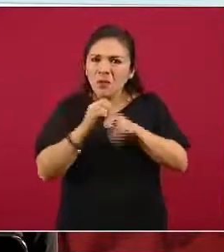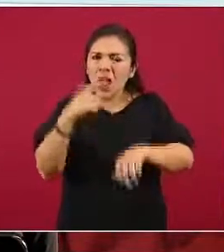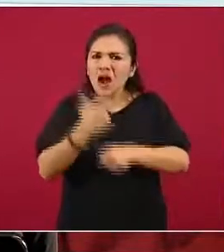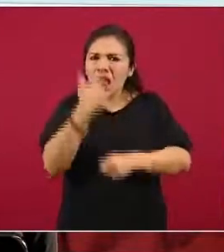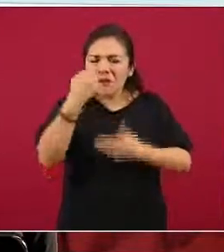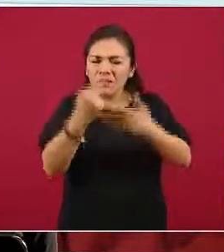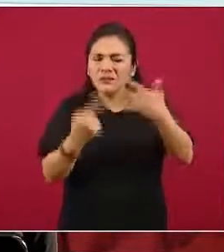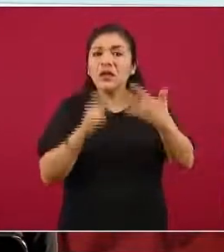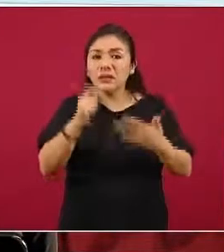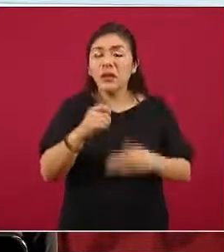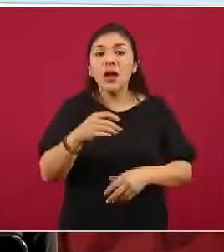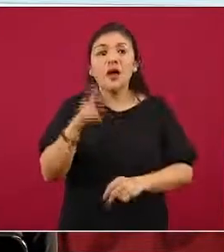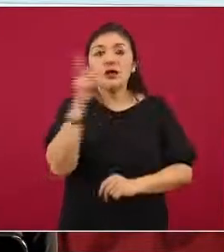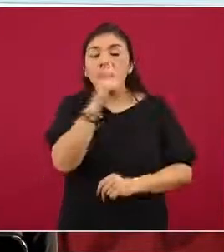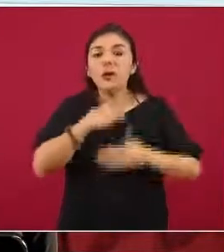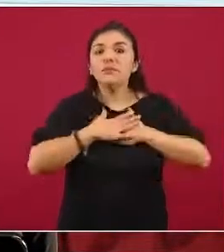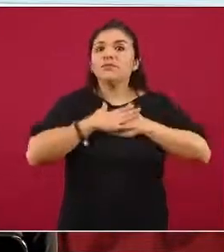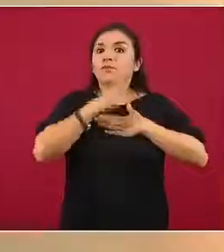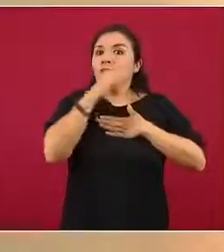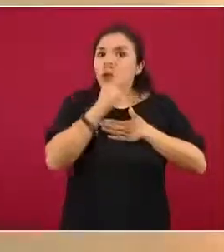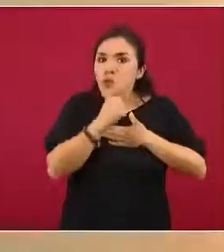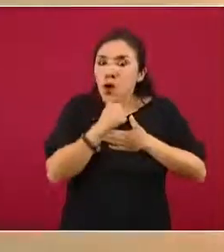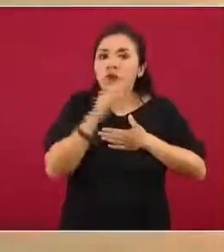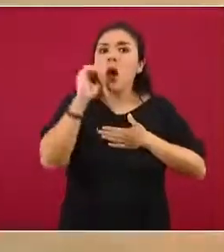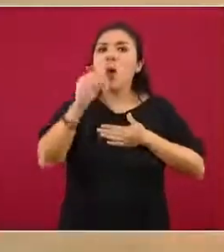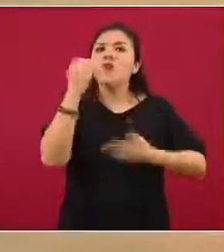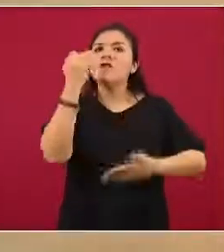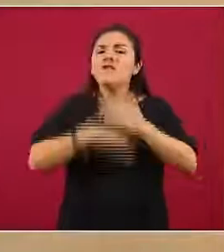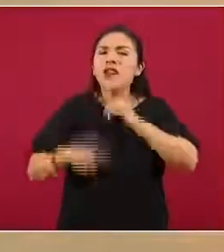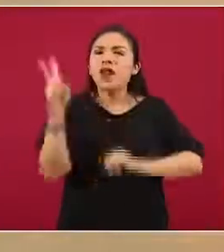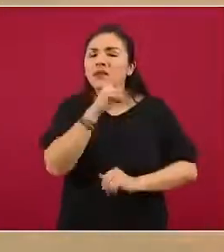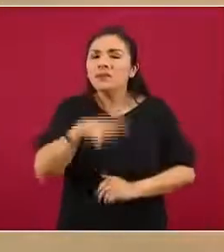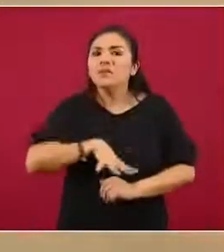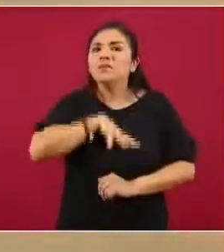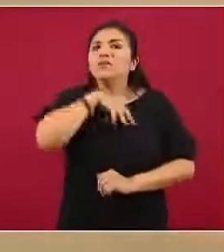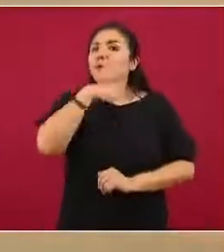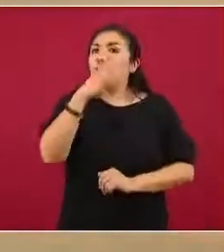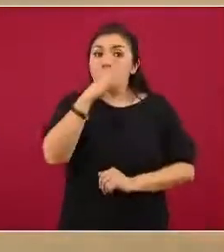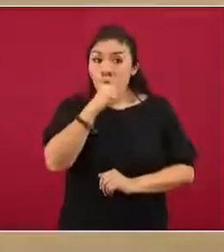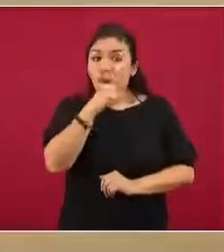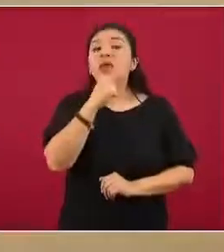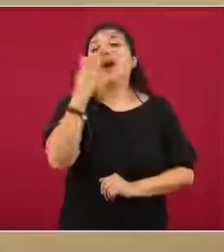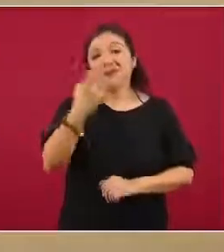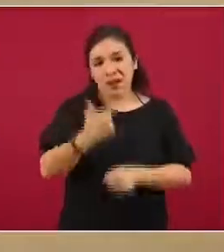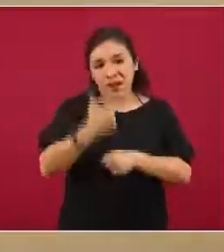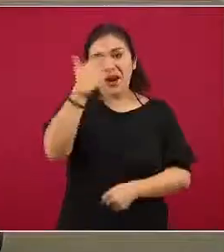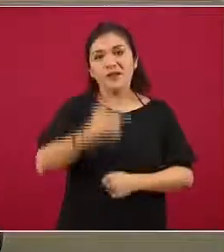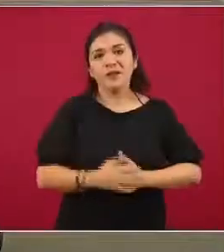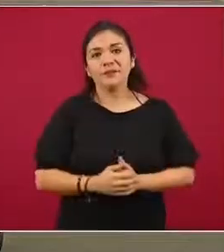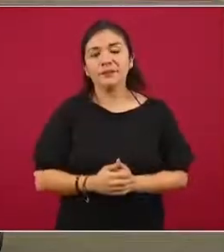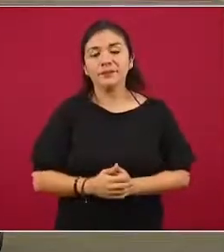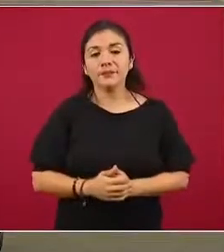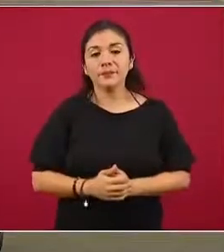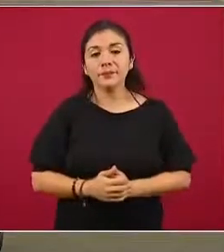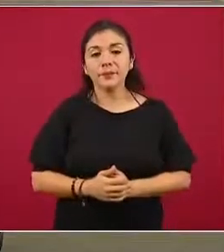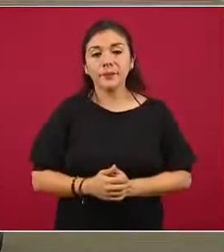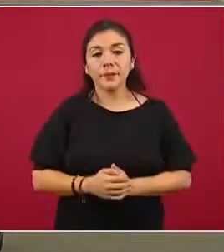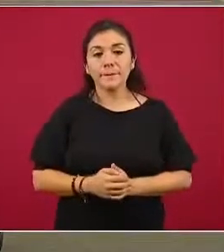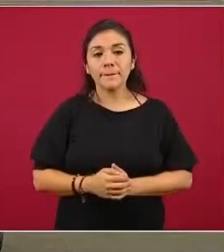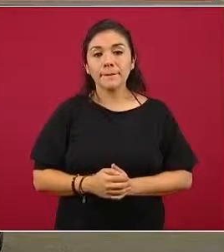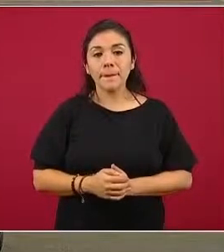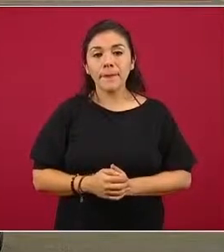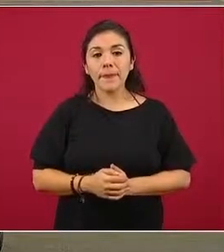que es dificultad para respirar o falta de aire en los pulmones. La que sigue.